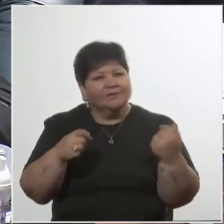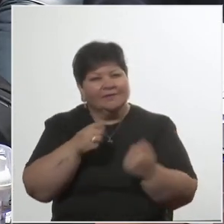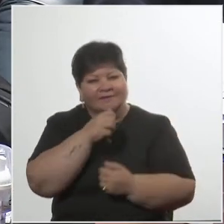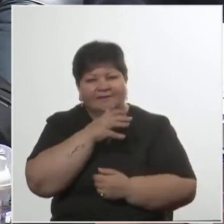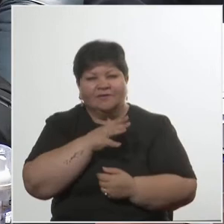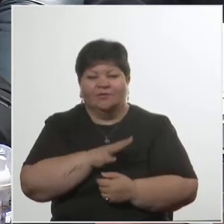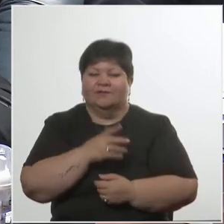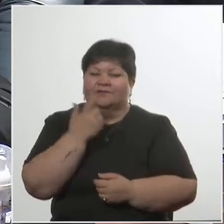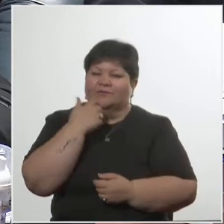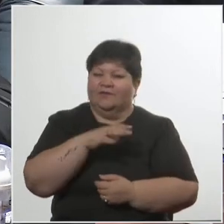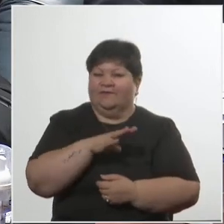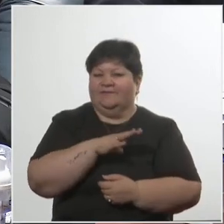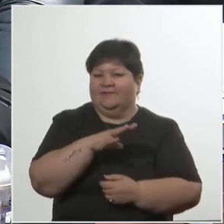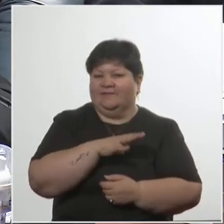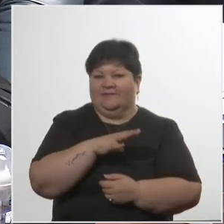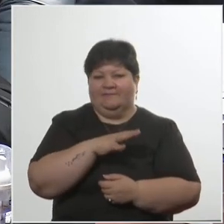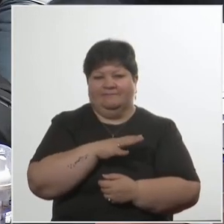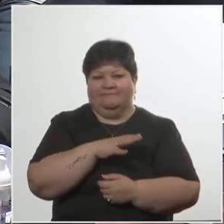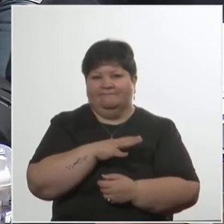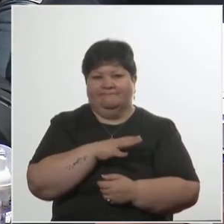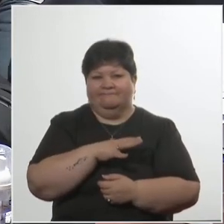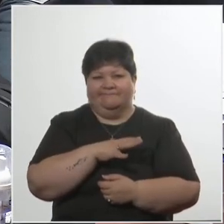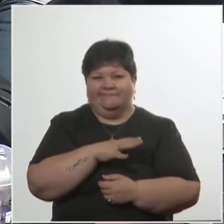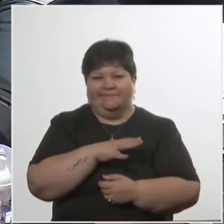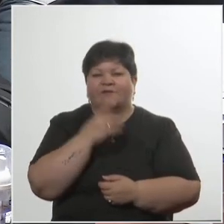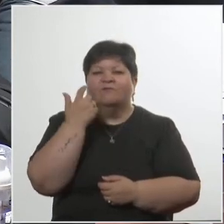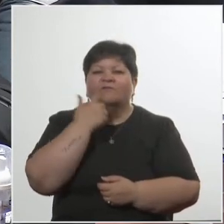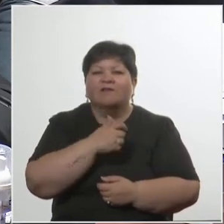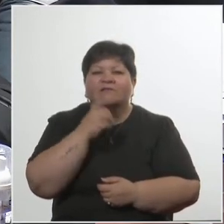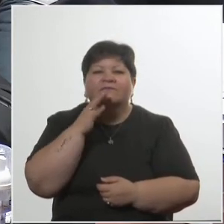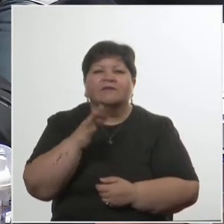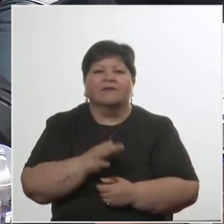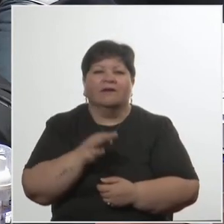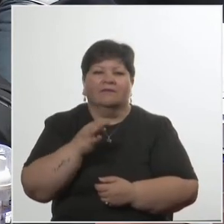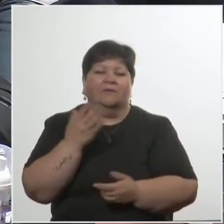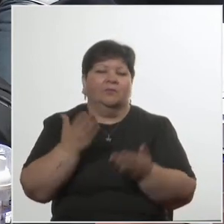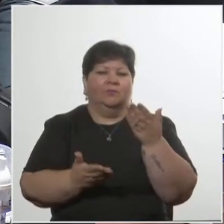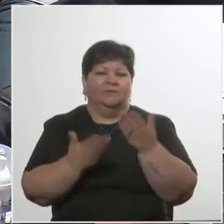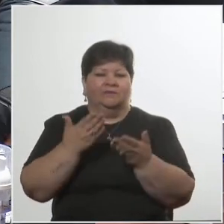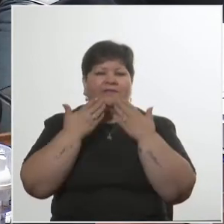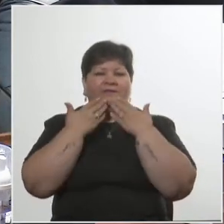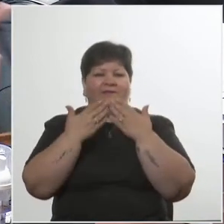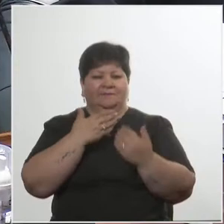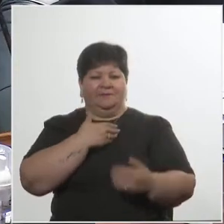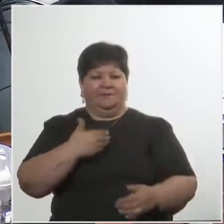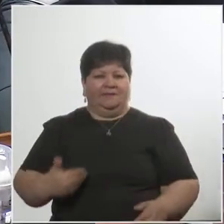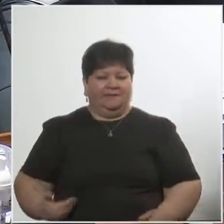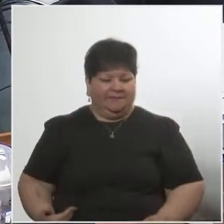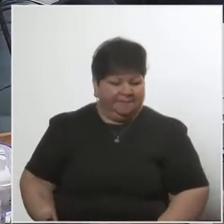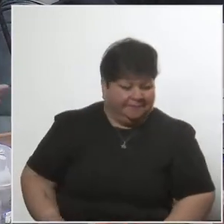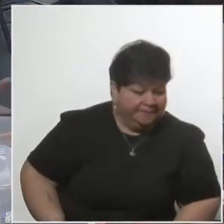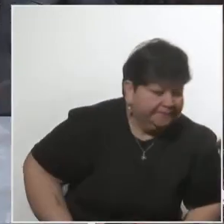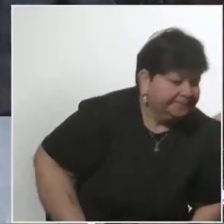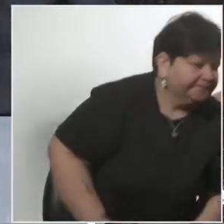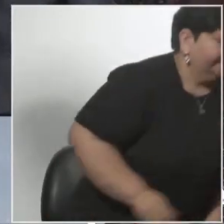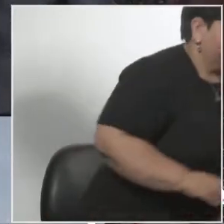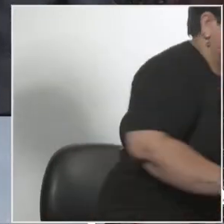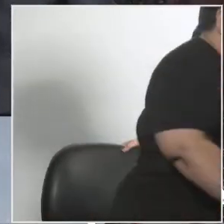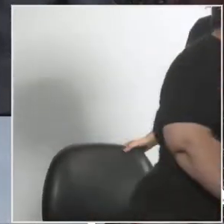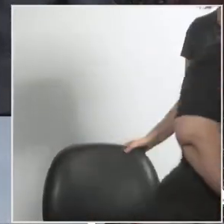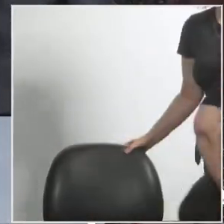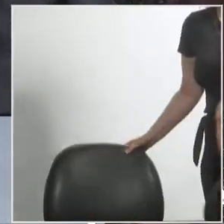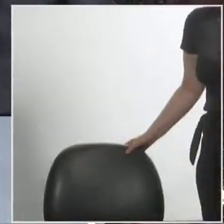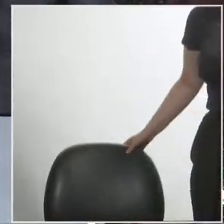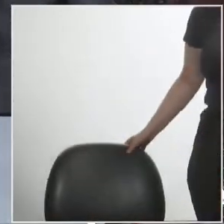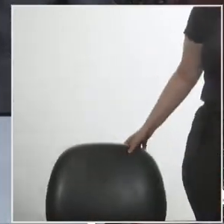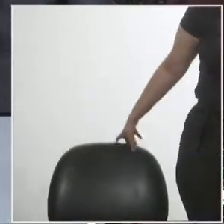en cuanto a la memoria a la verdad y a la justicia Gracias presidenta senador gandini